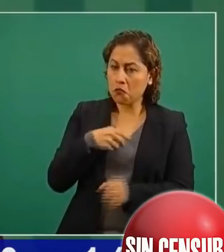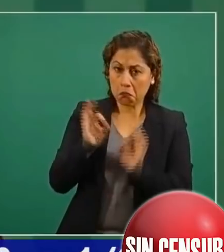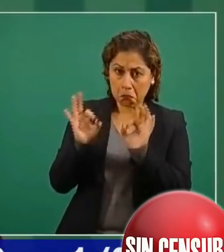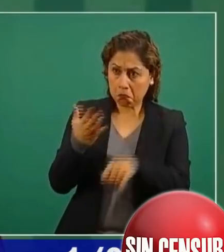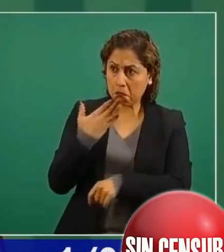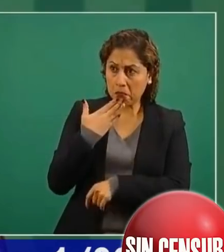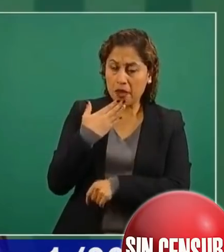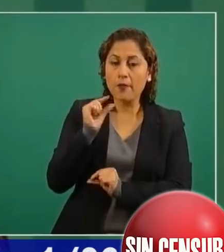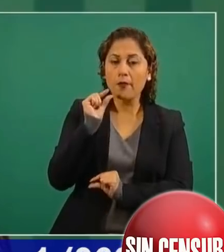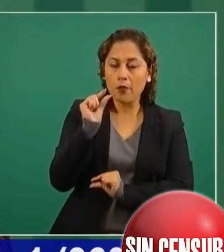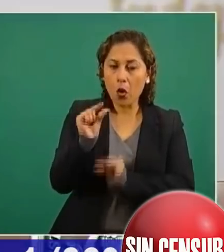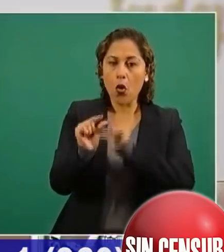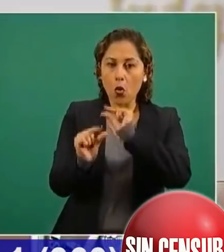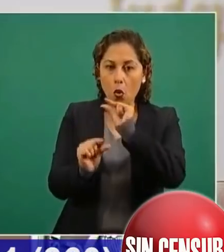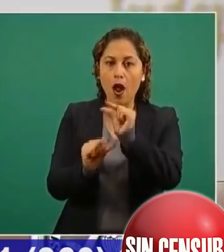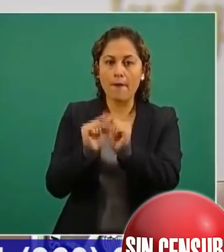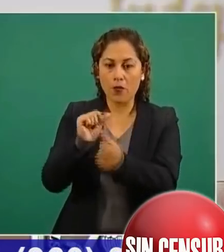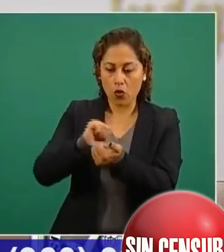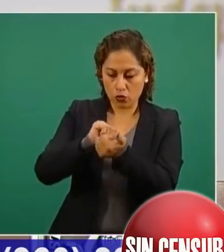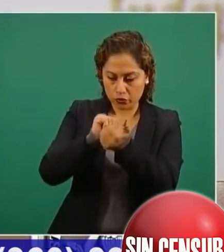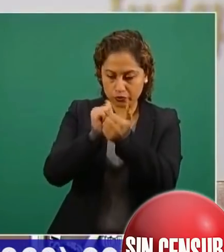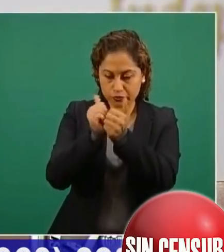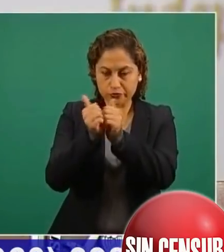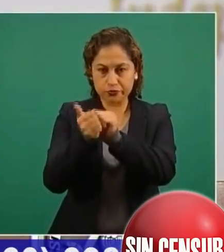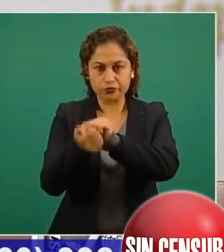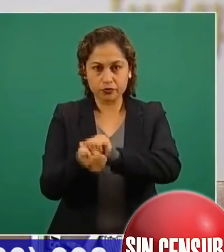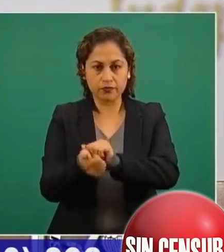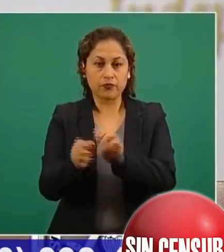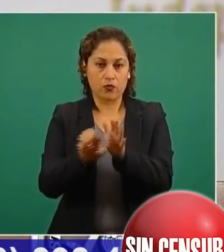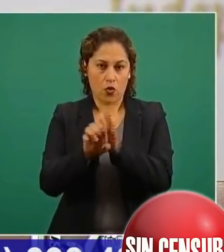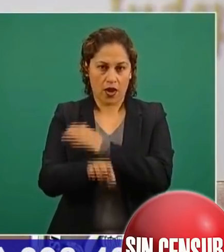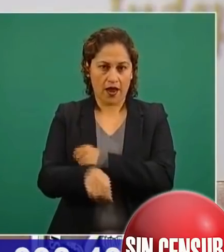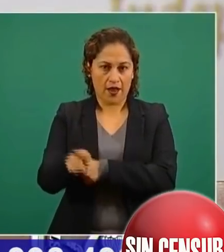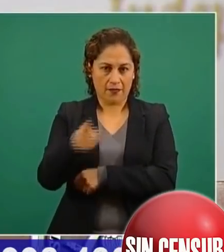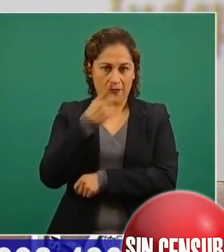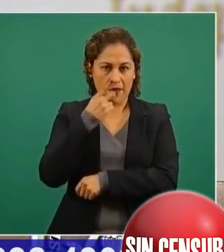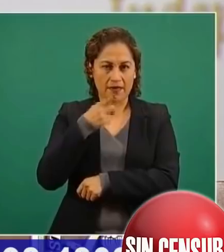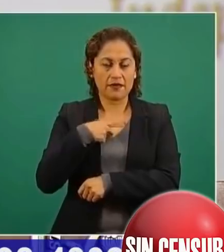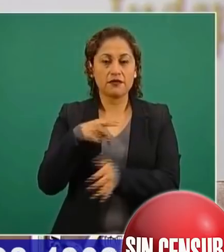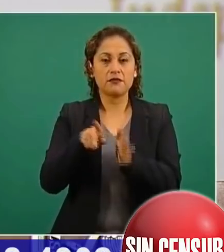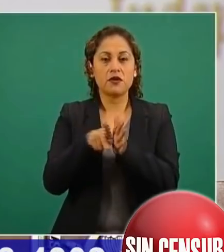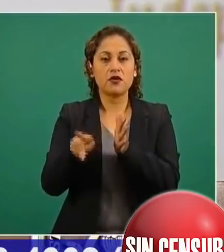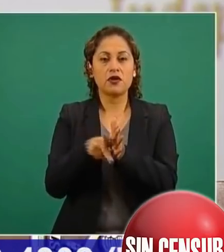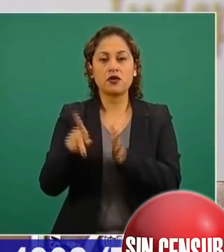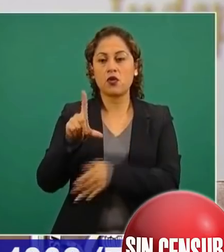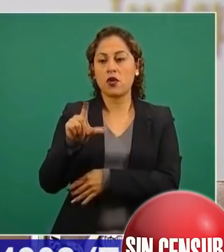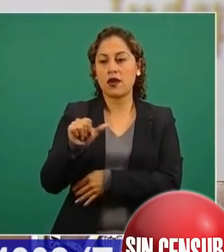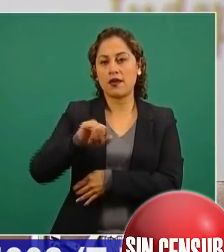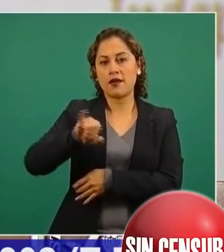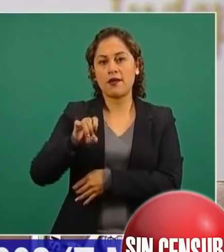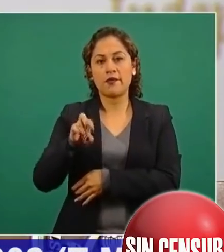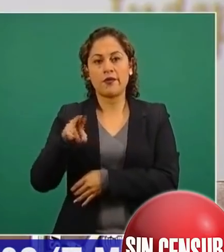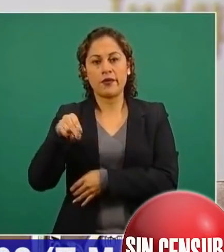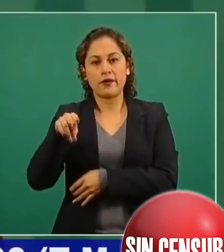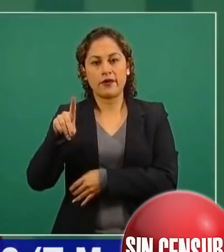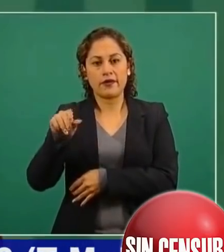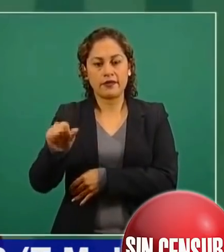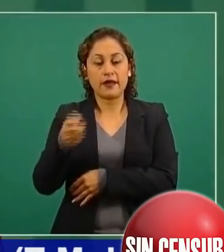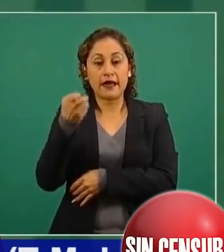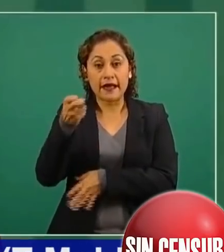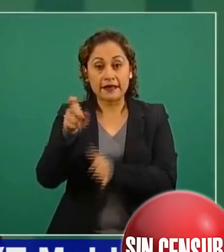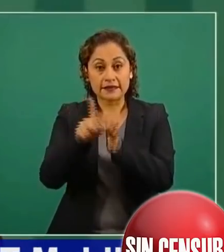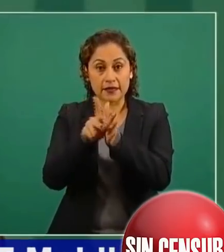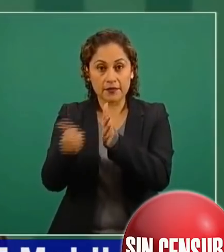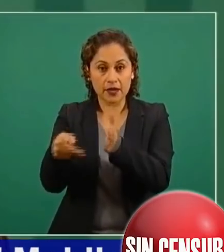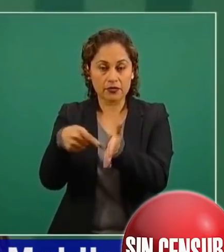Pero el caso de La Jornada es un periódico, yo les diría que el